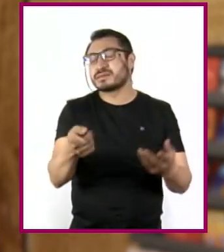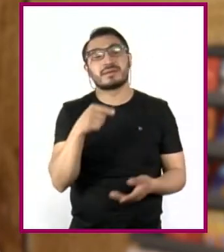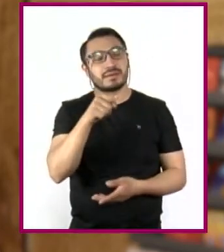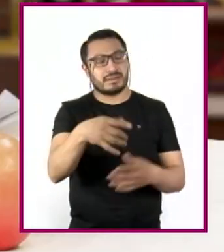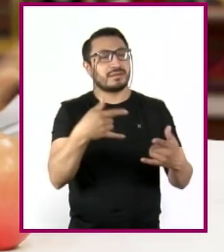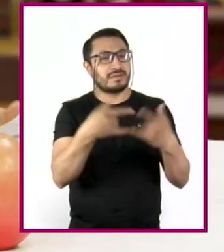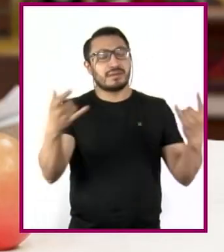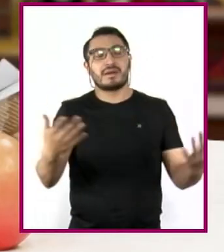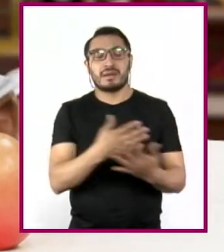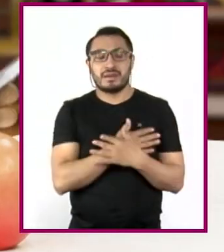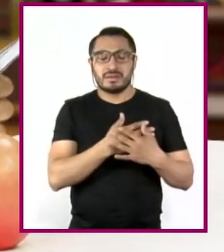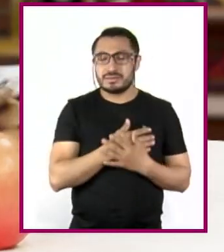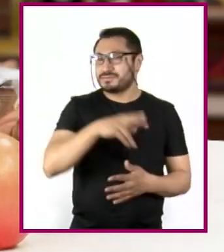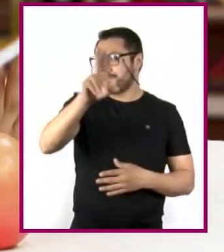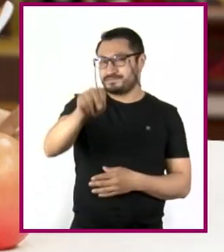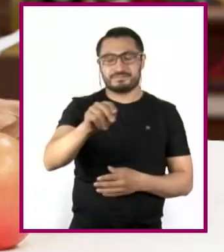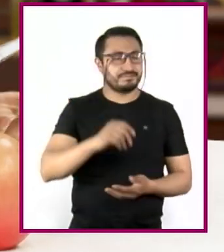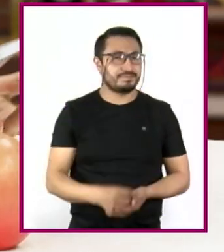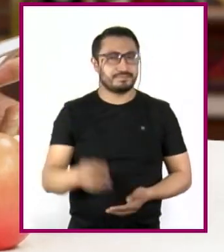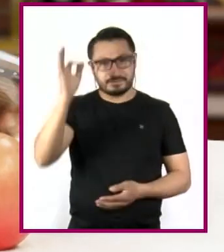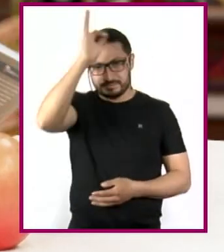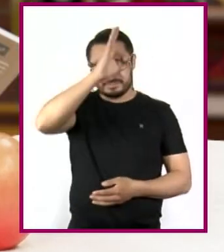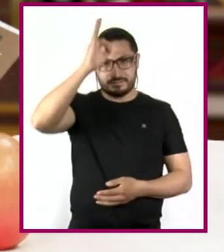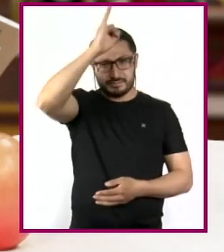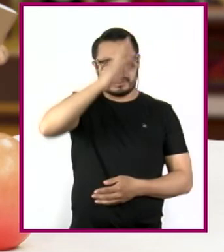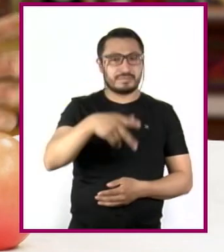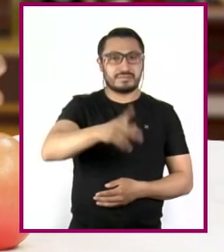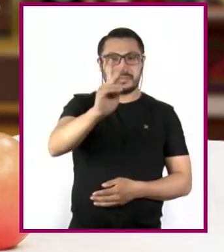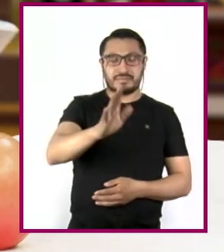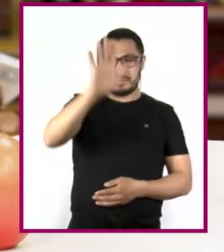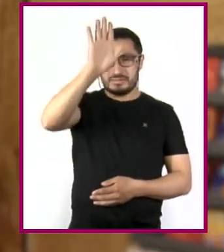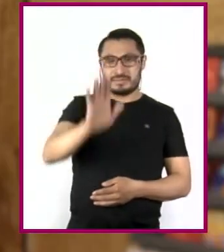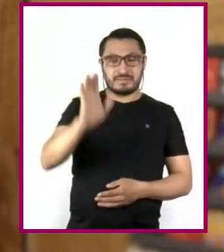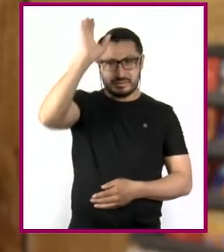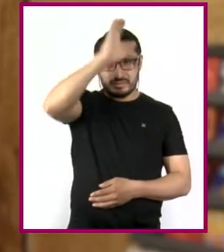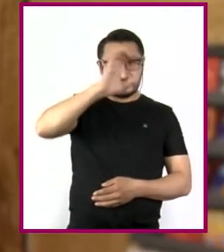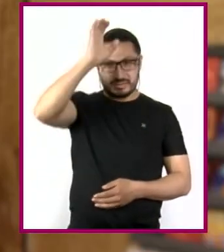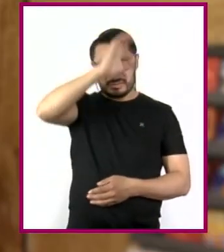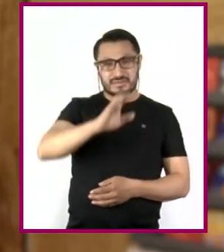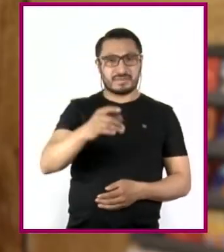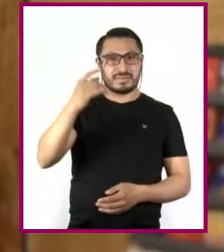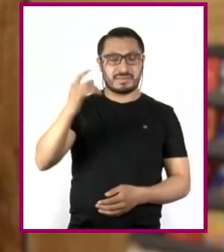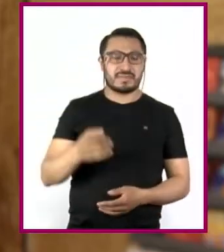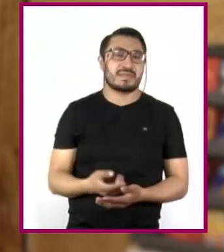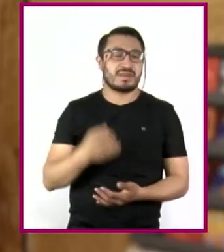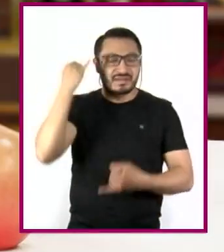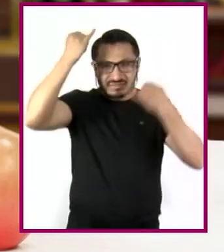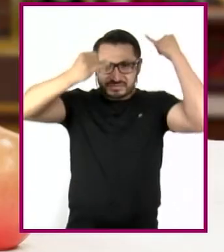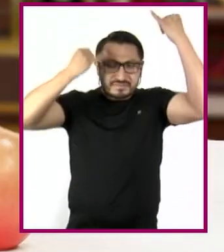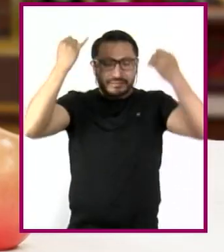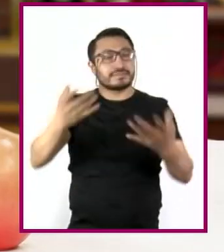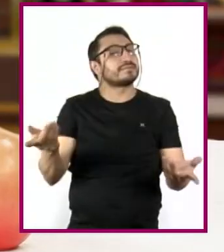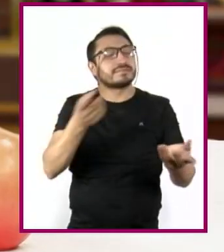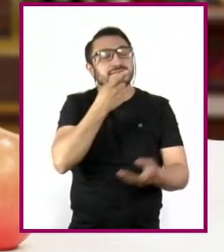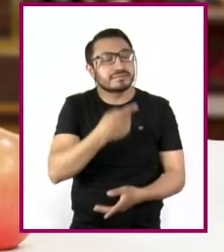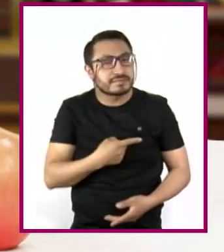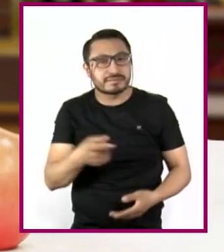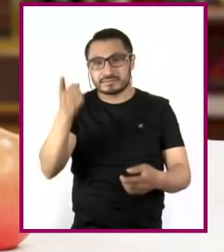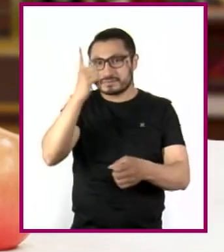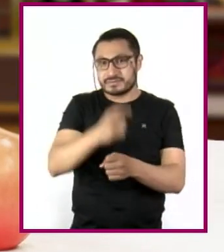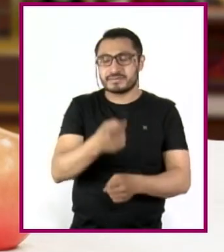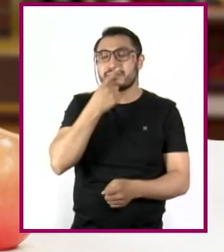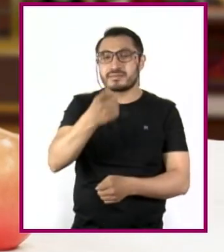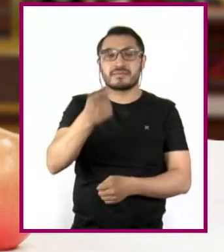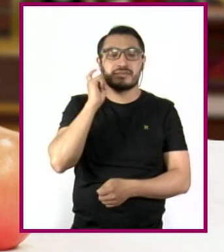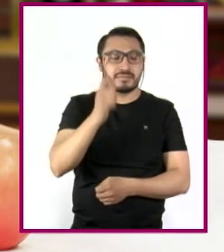historia de amor? Para nada. Es filosofía, pero parece ciencia ficción. A ver, cuéntame un poco. Primero te tengo que decir